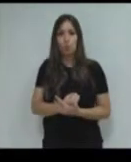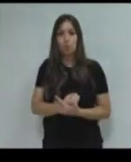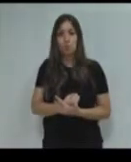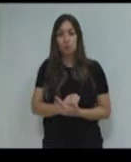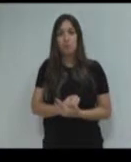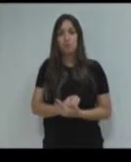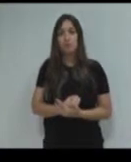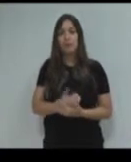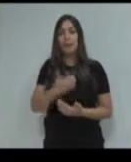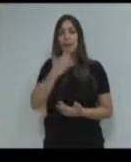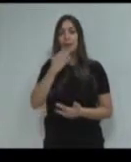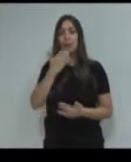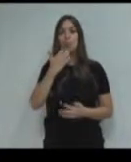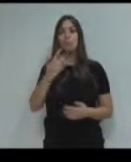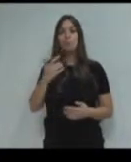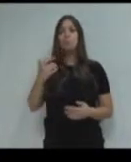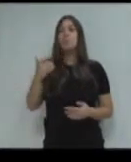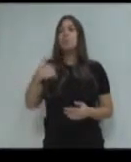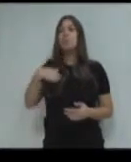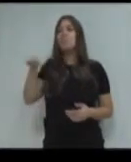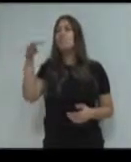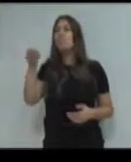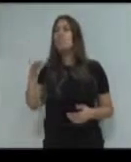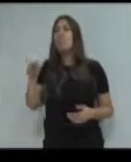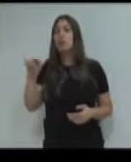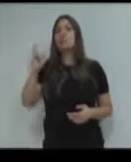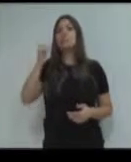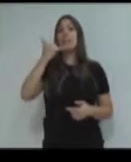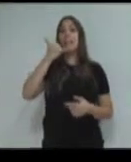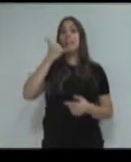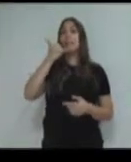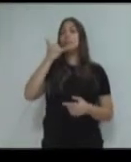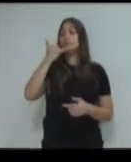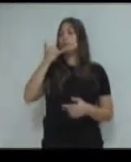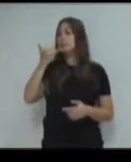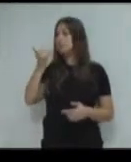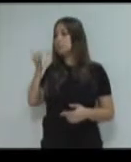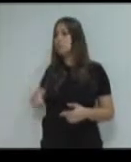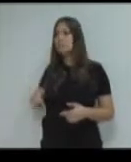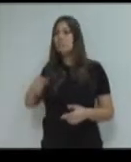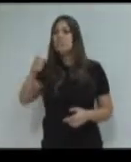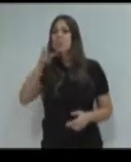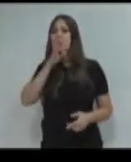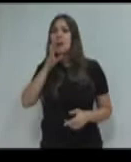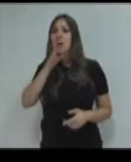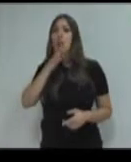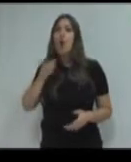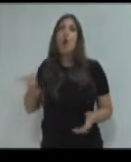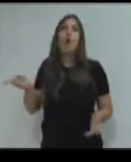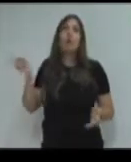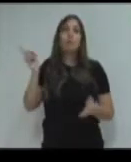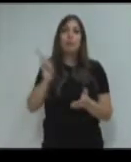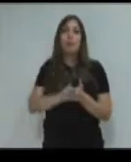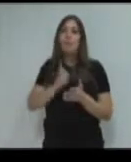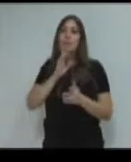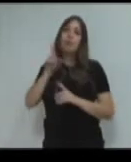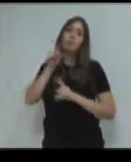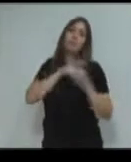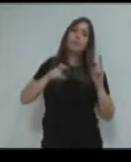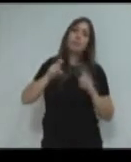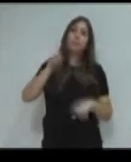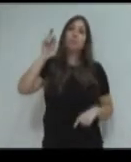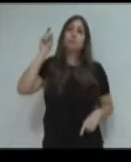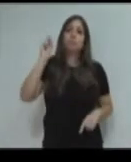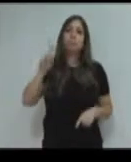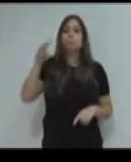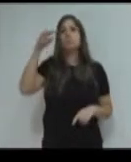Estoy leyendo ese gráfico, suena el teléfono, hola, sí, venga, adiós, cuelgo. Ahora me tengo que leer otra vez esa información,